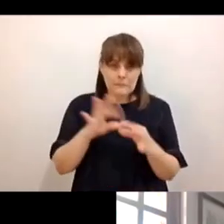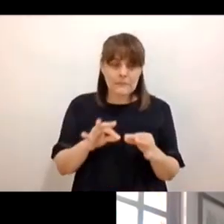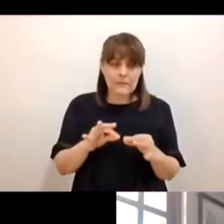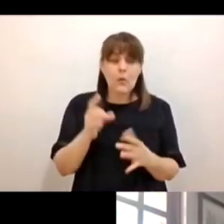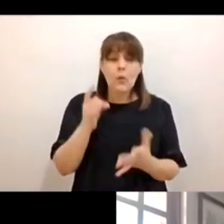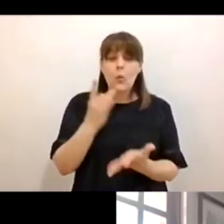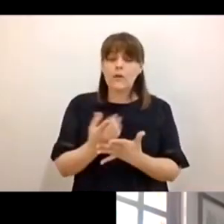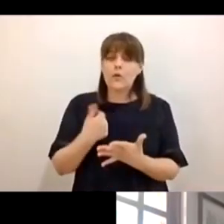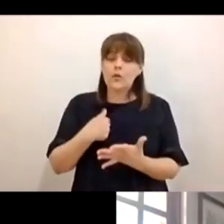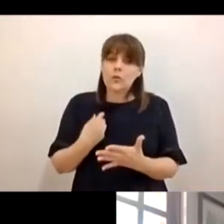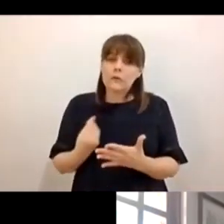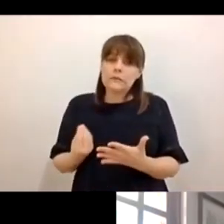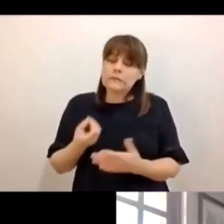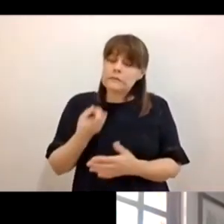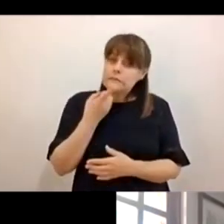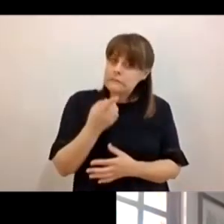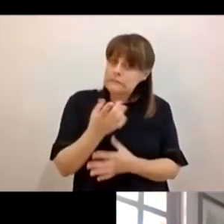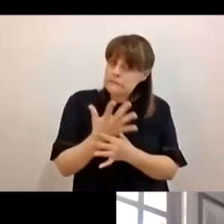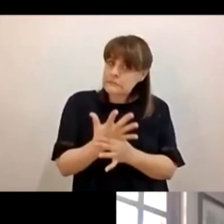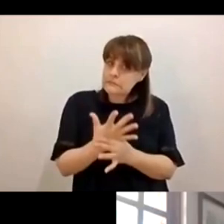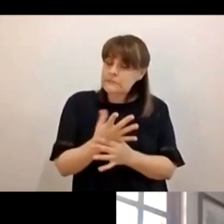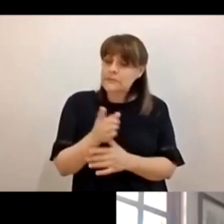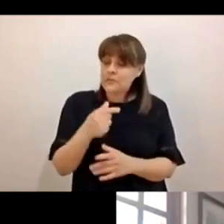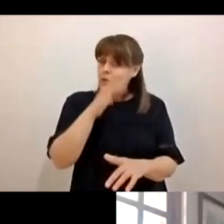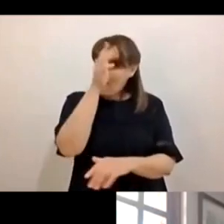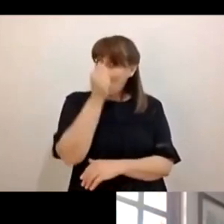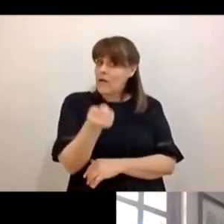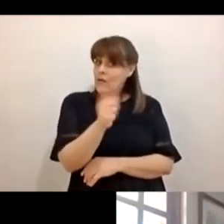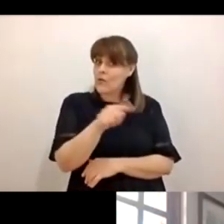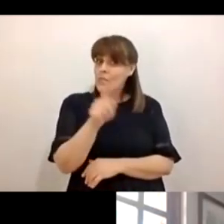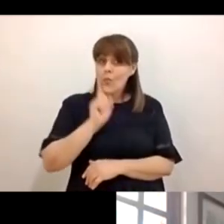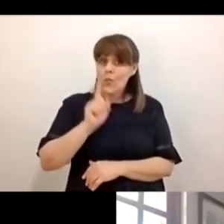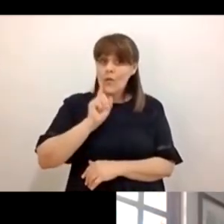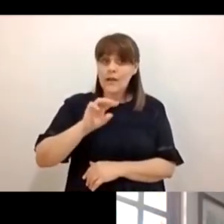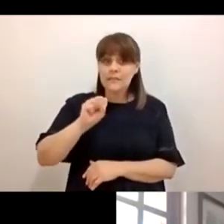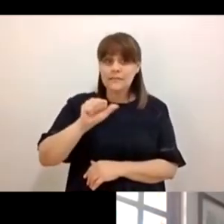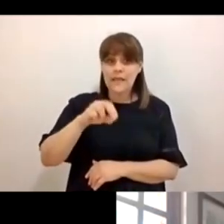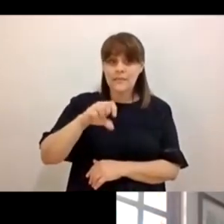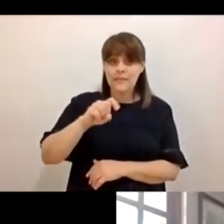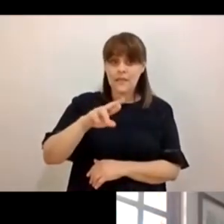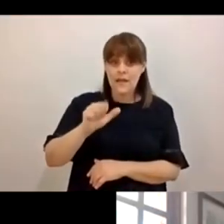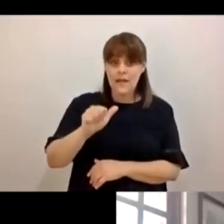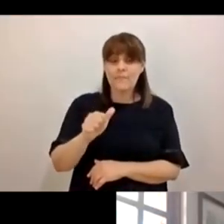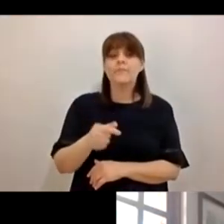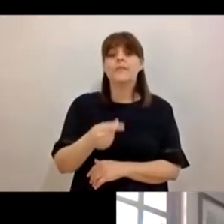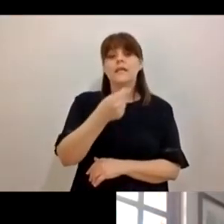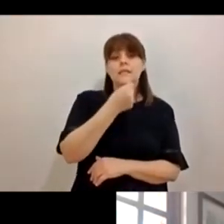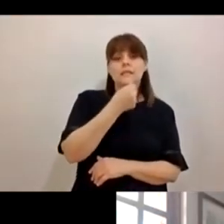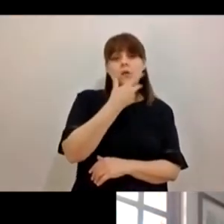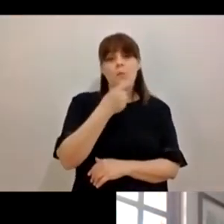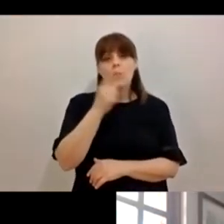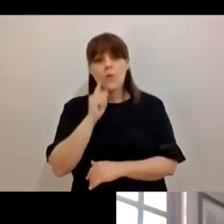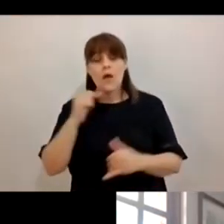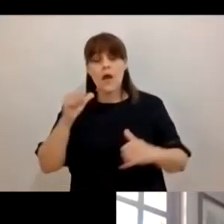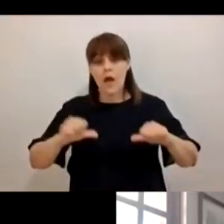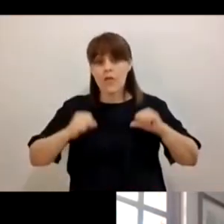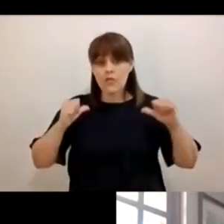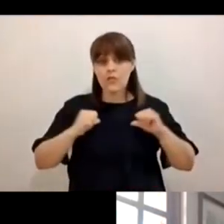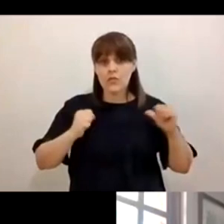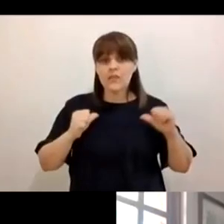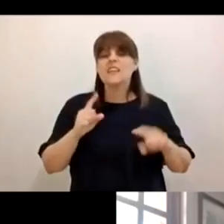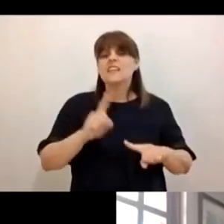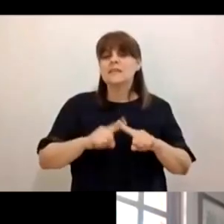que estoy totalmente de acuerdo con Sandra de que las niñas niños y adolescentes son de todos nos tienen